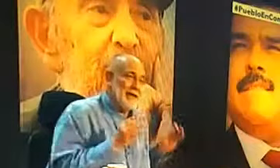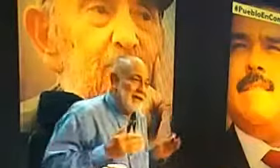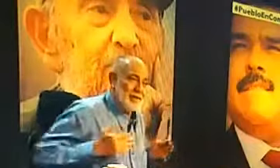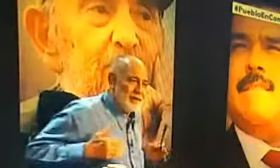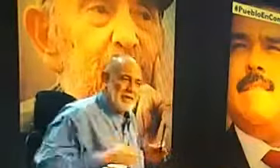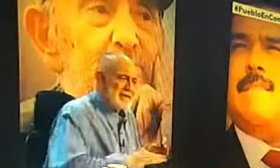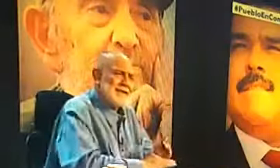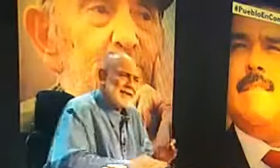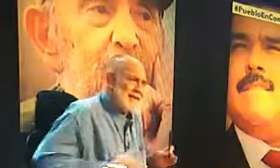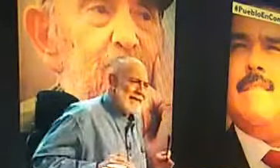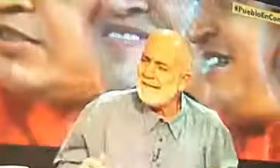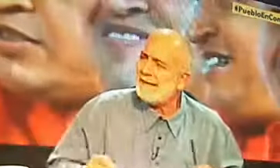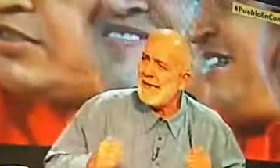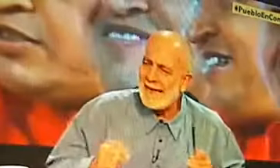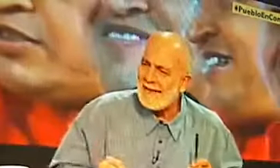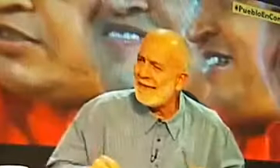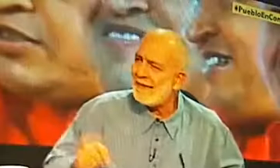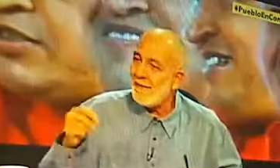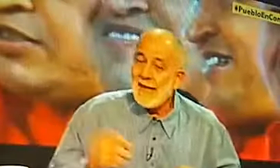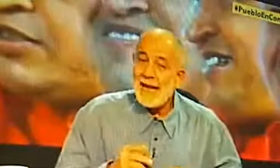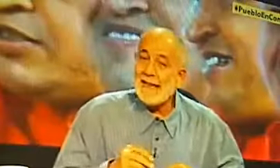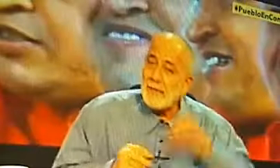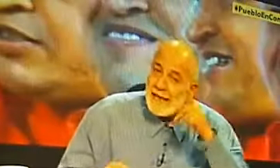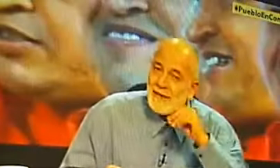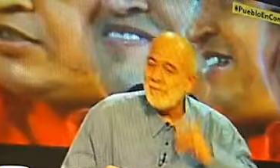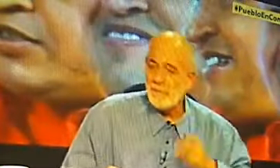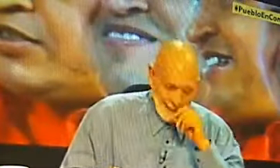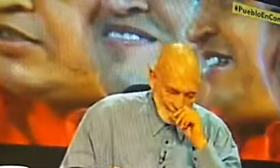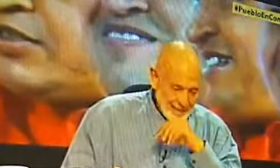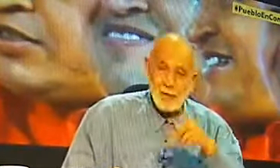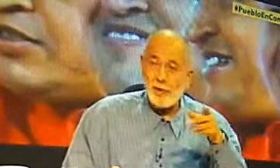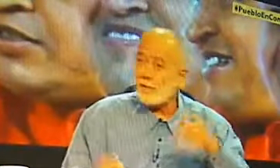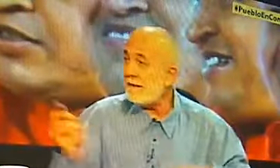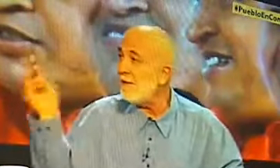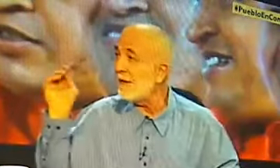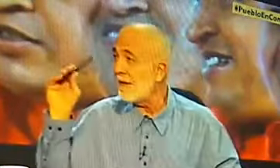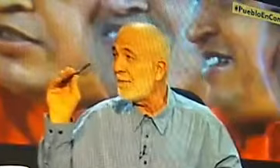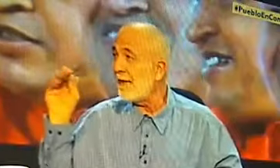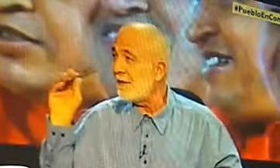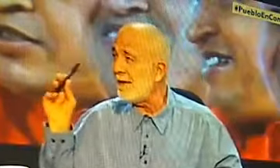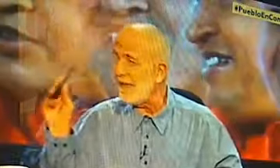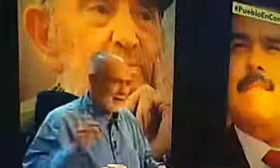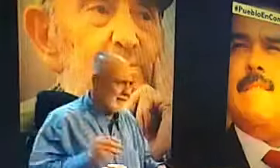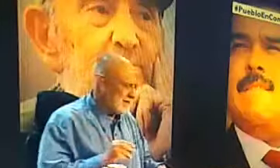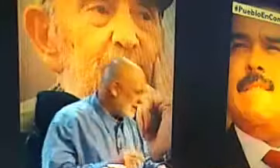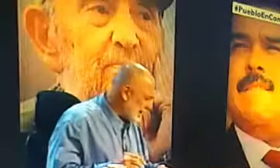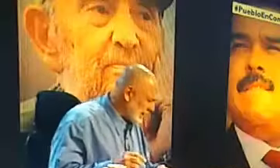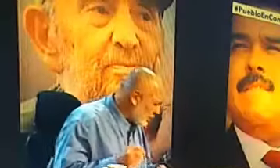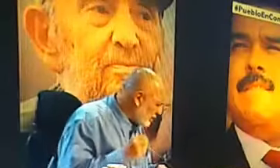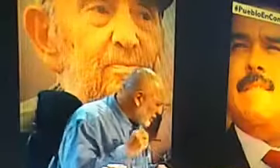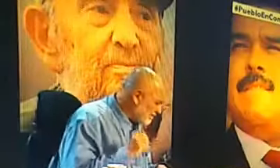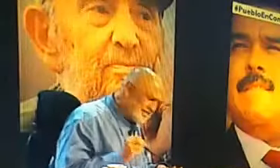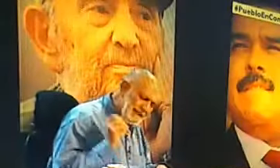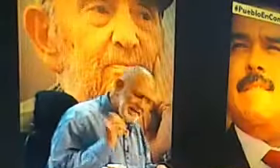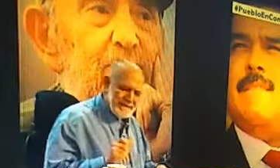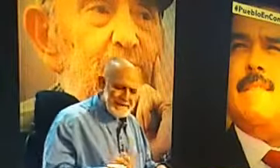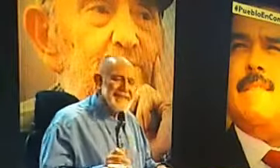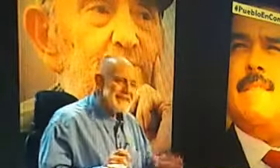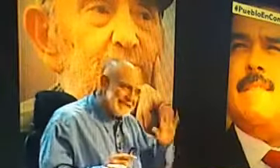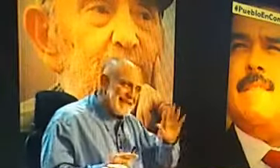estemos claritos. Nuestro pueblo anda en resistencia, anda en la calle, anda pila. Hay otro incendio que están reportando desde, creo que desde Carabobo.